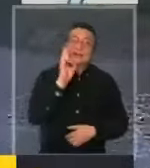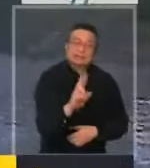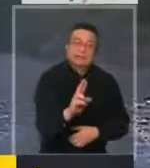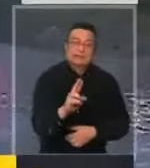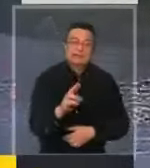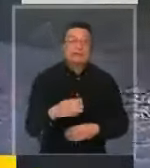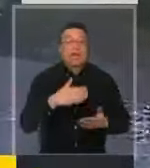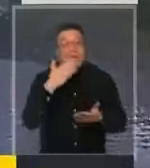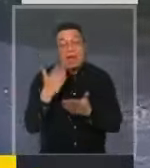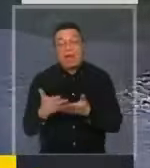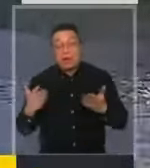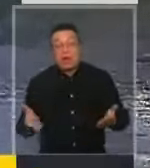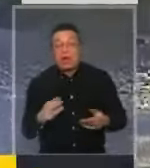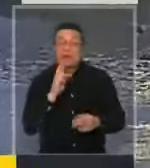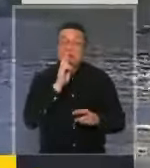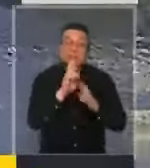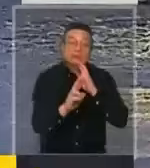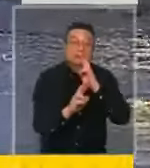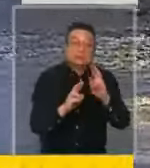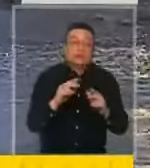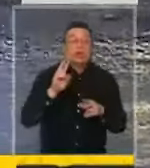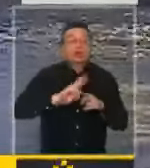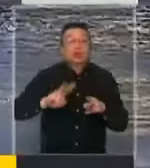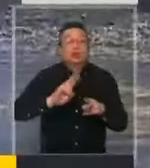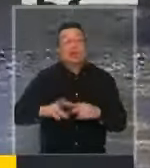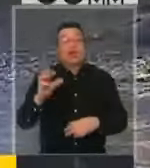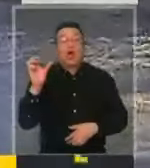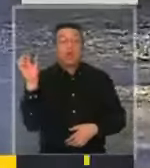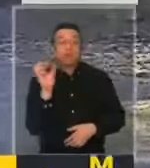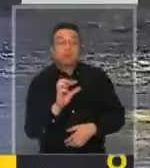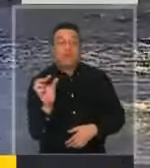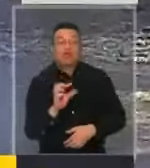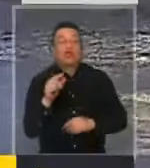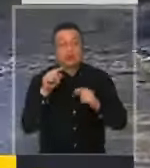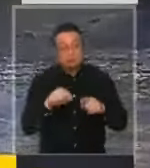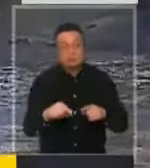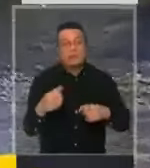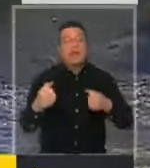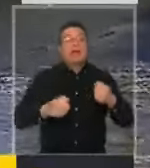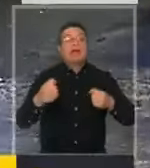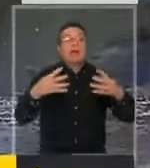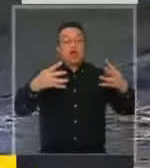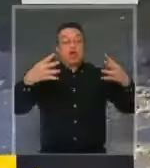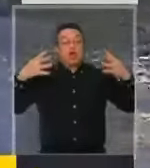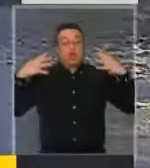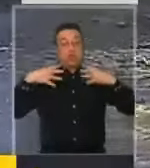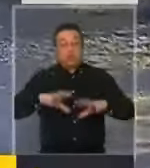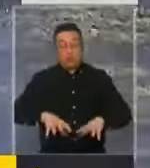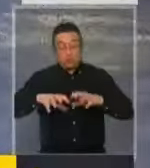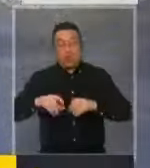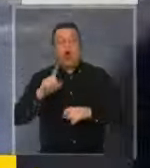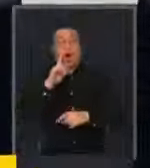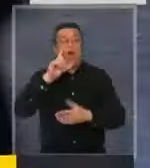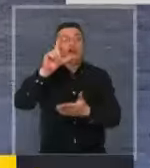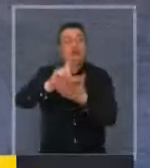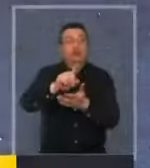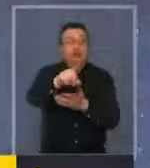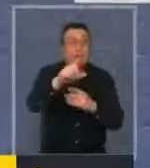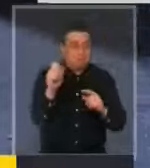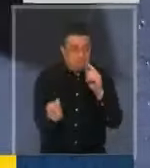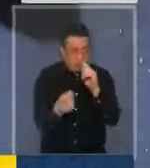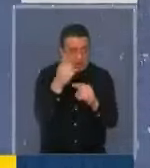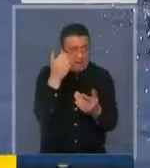que responder con estas soluciones que son transitorias y por eso estamos dispuestos de camiones limpiafosa de punto fijo en ese espacio, que no ha sido la primera vez que nos ha